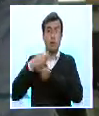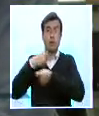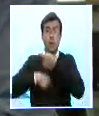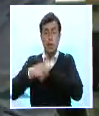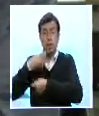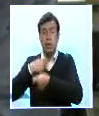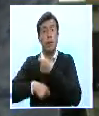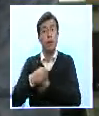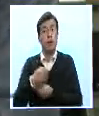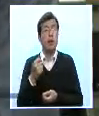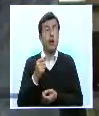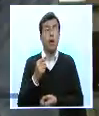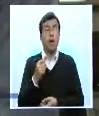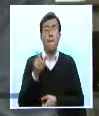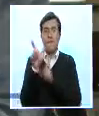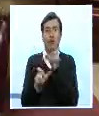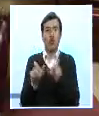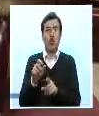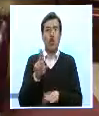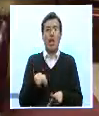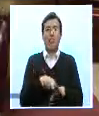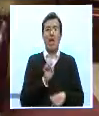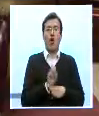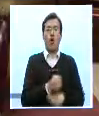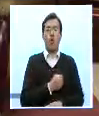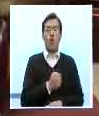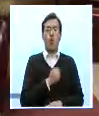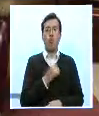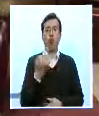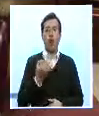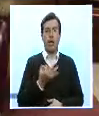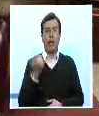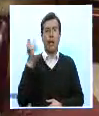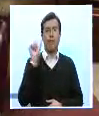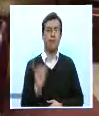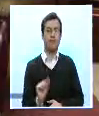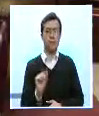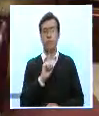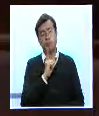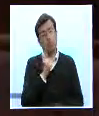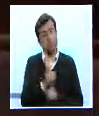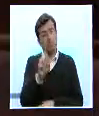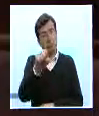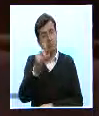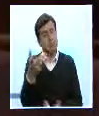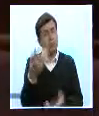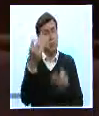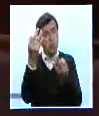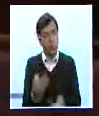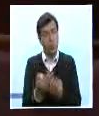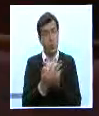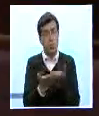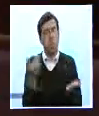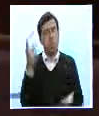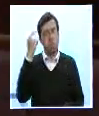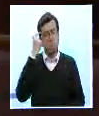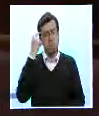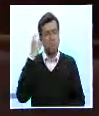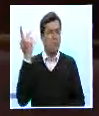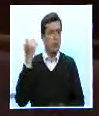películas de los artistas nacionales material original pero un costo mucho menor efectivamente y ese es el mecanismo creo yo